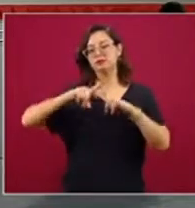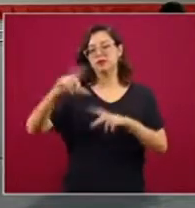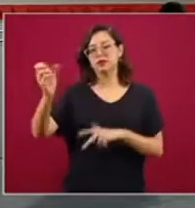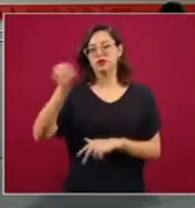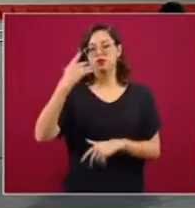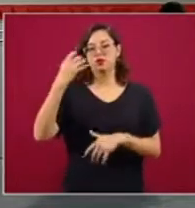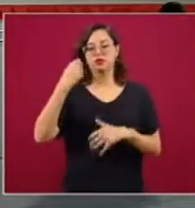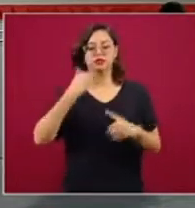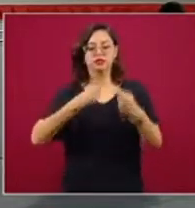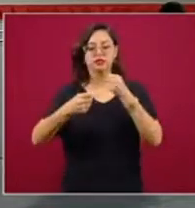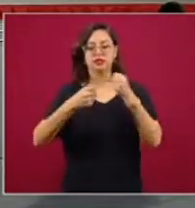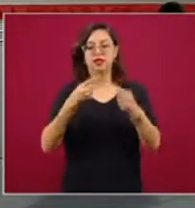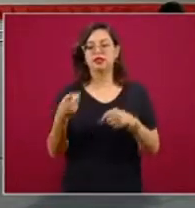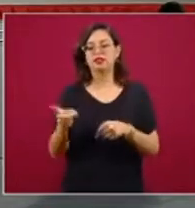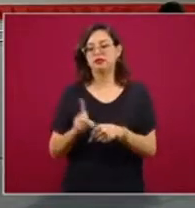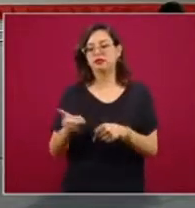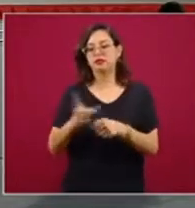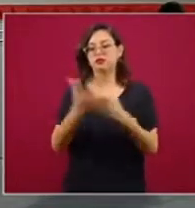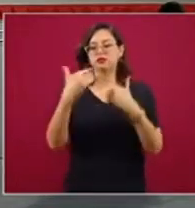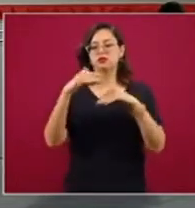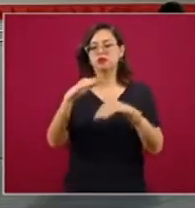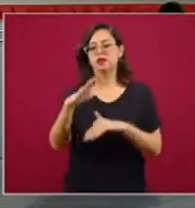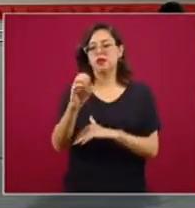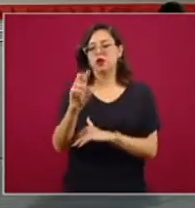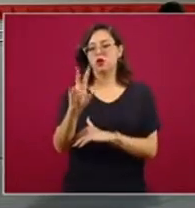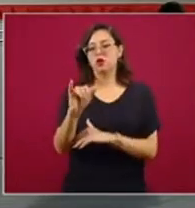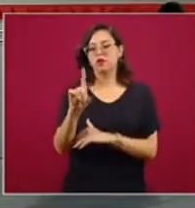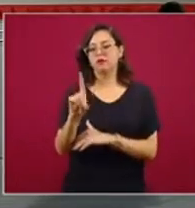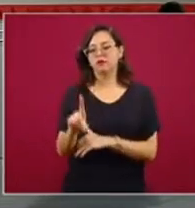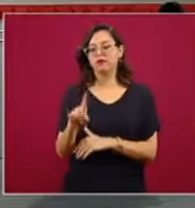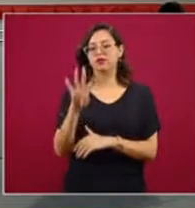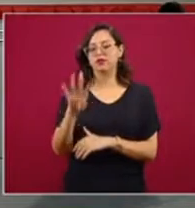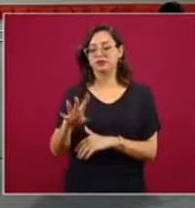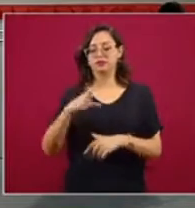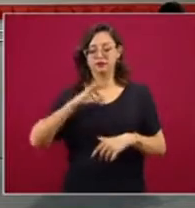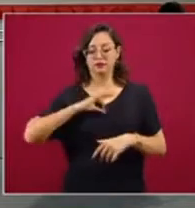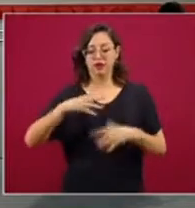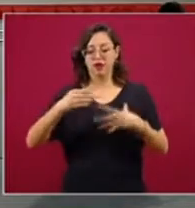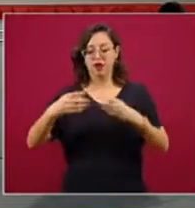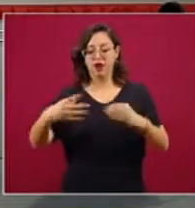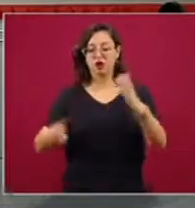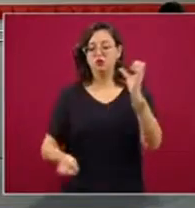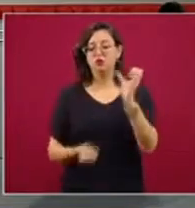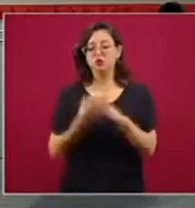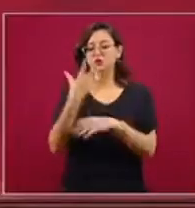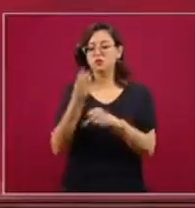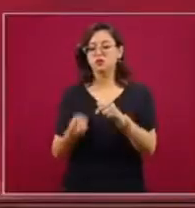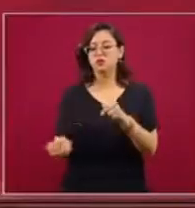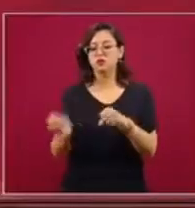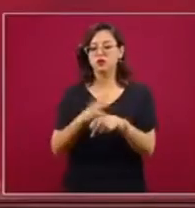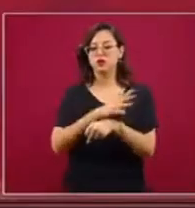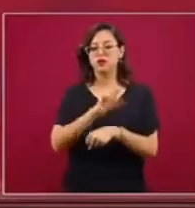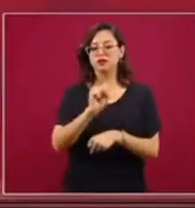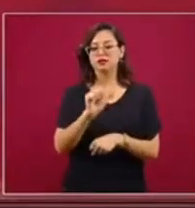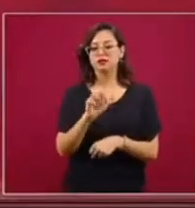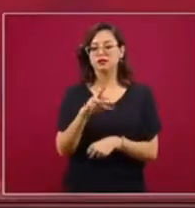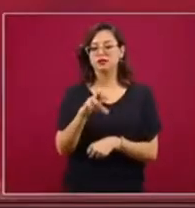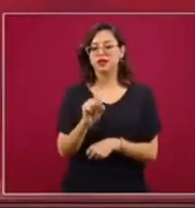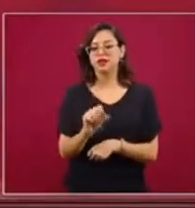prensa diaria sobre COVID-19, la pandemia causada por el nuevo coronavirus SARS-CoV-2.